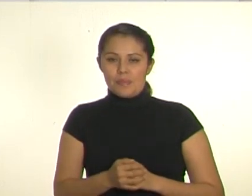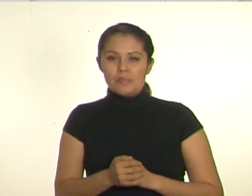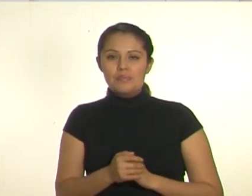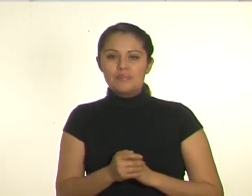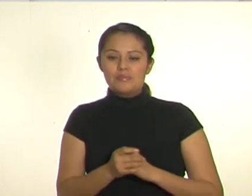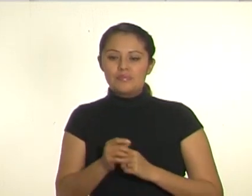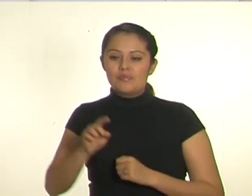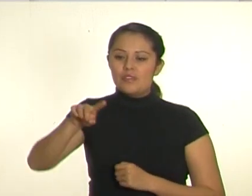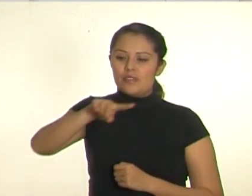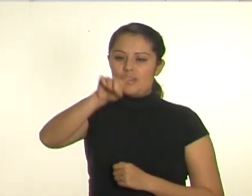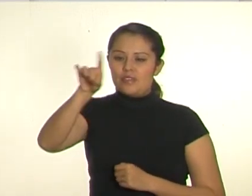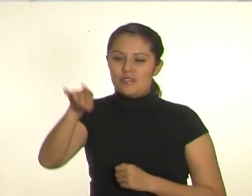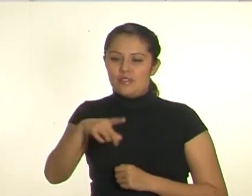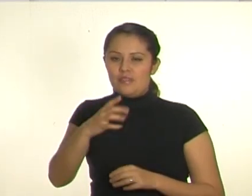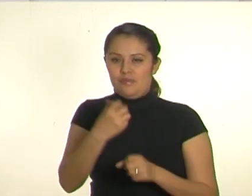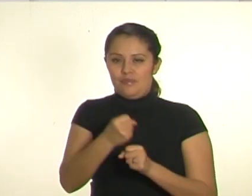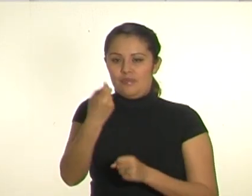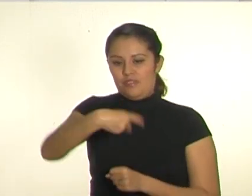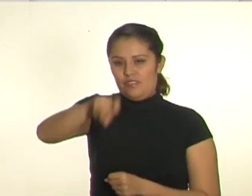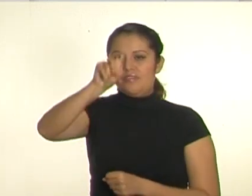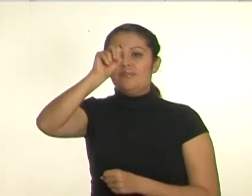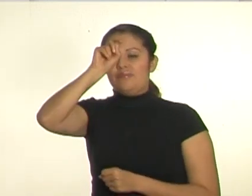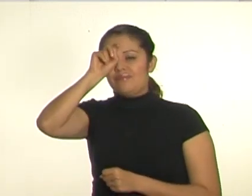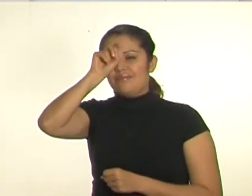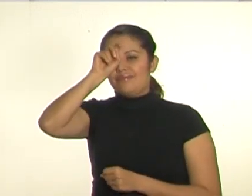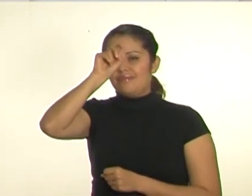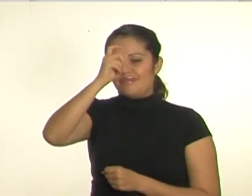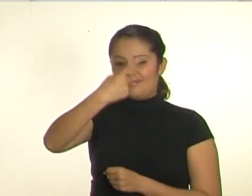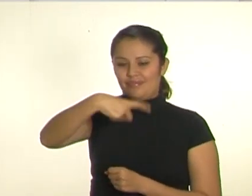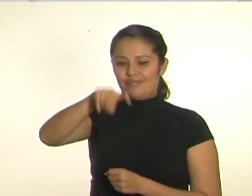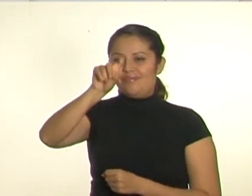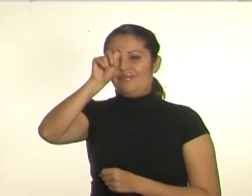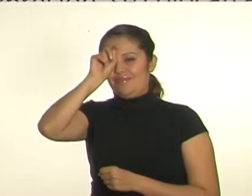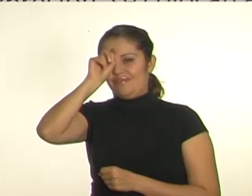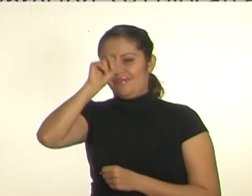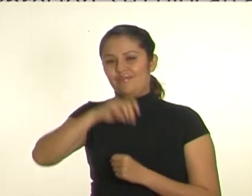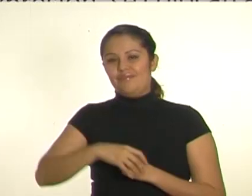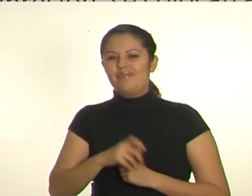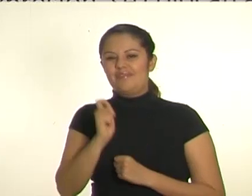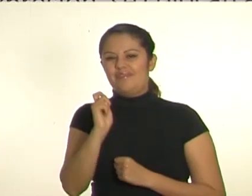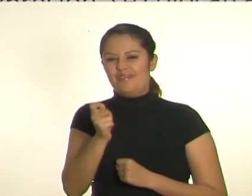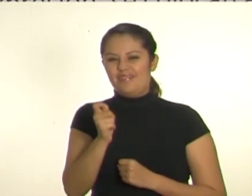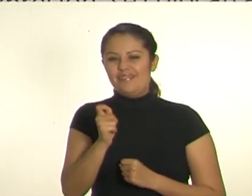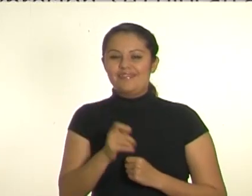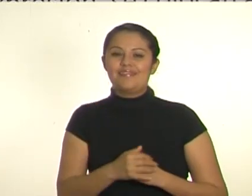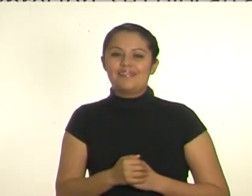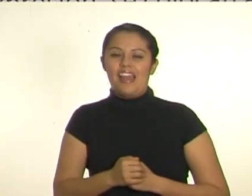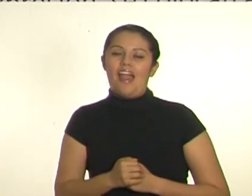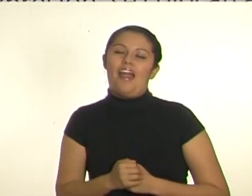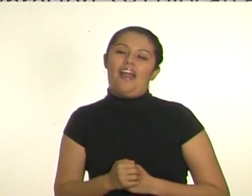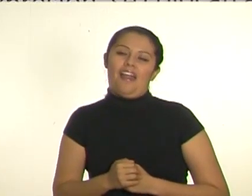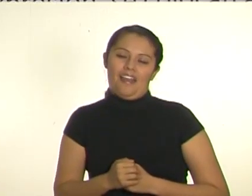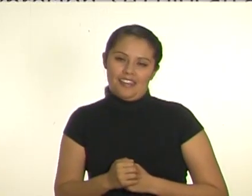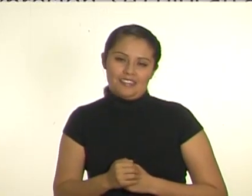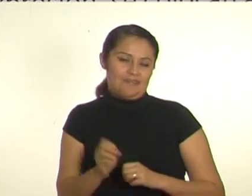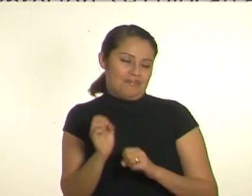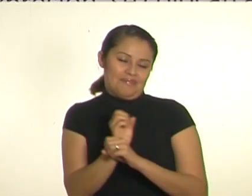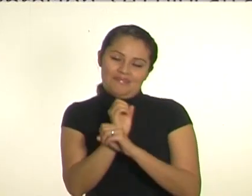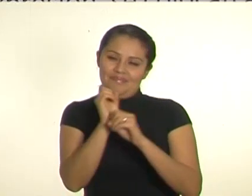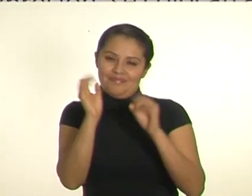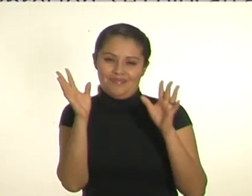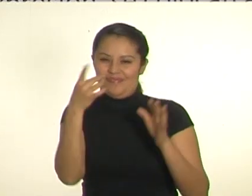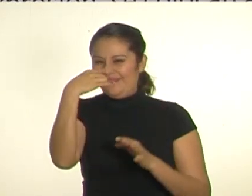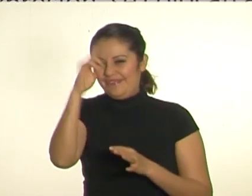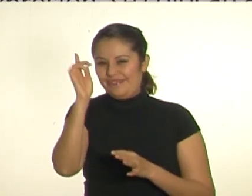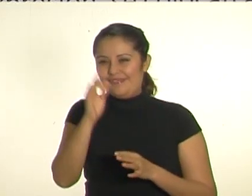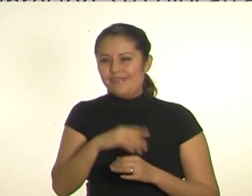de interrogación. Los signos de interrogación nos sirven para